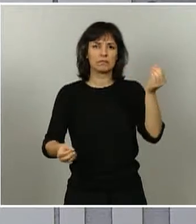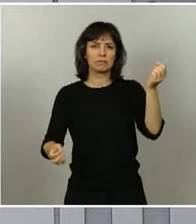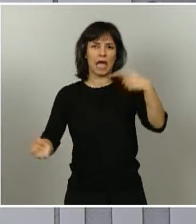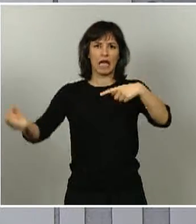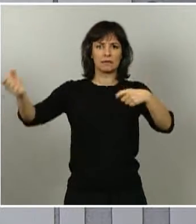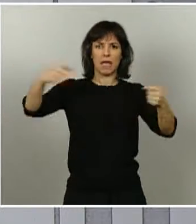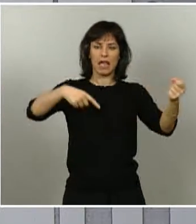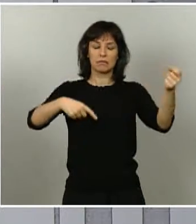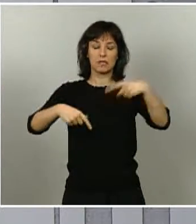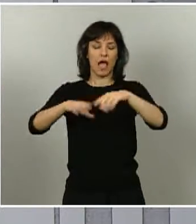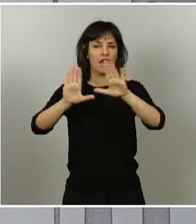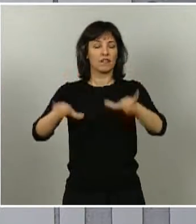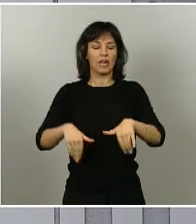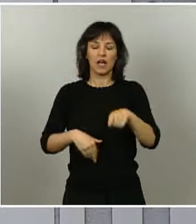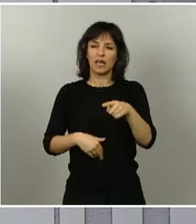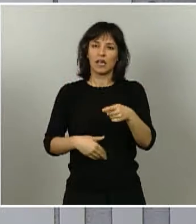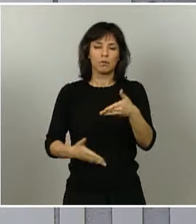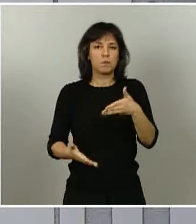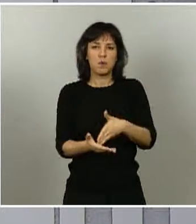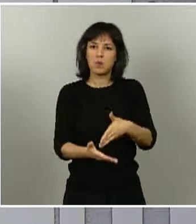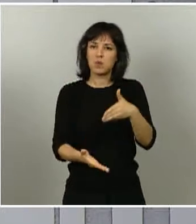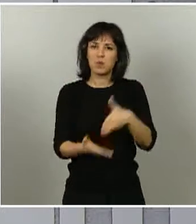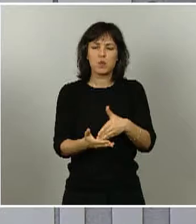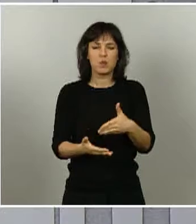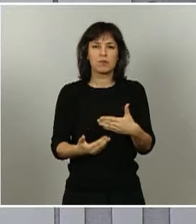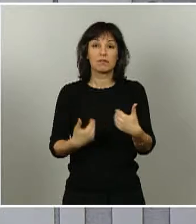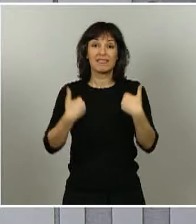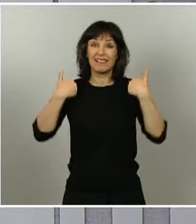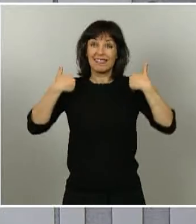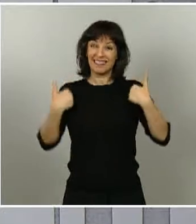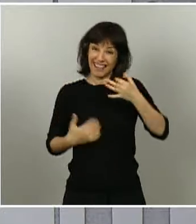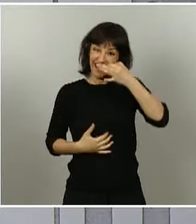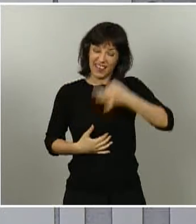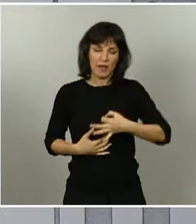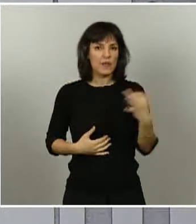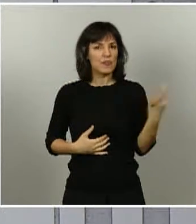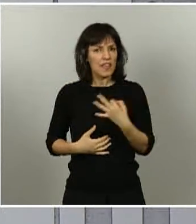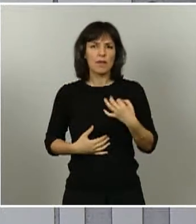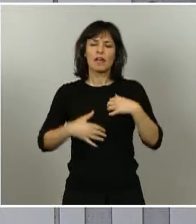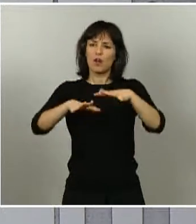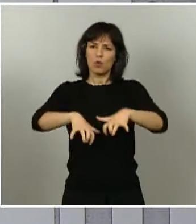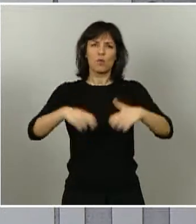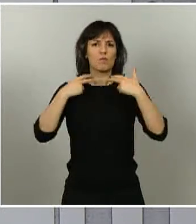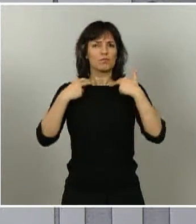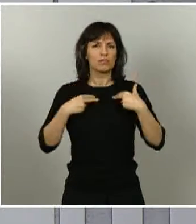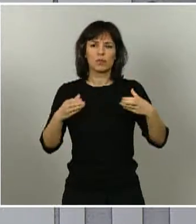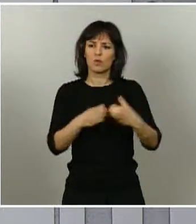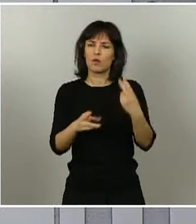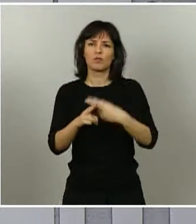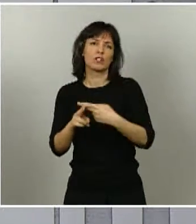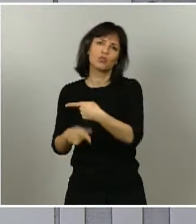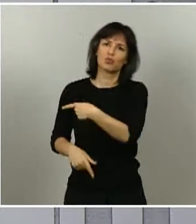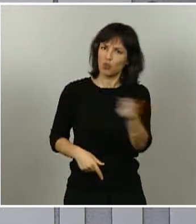entorpecen esa responsabilidad que tenía que ser ejercida por el conjunto de las fuerzas presentes en el arco